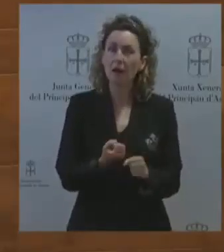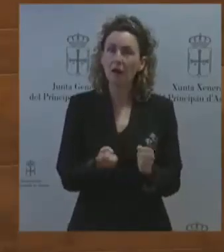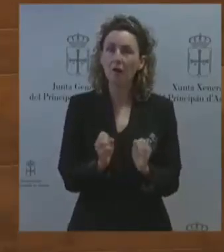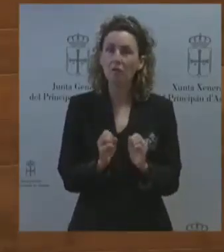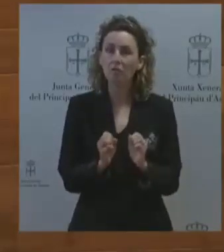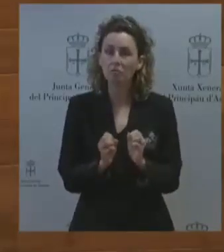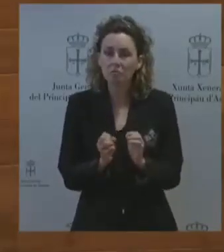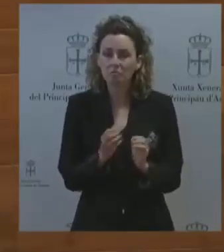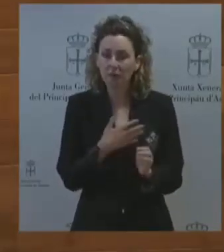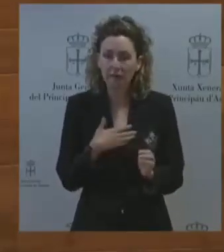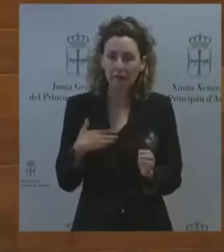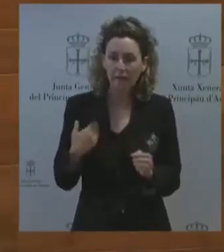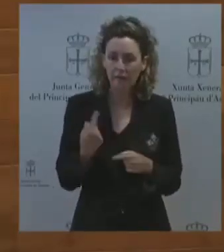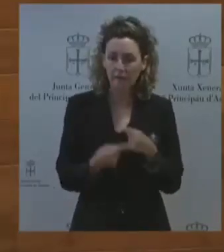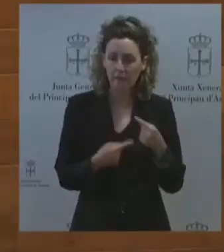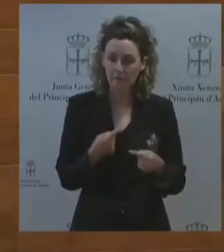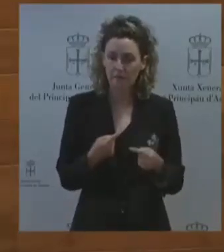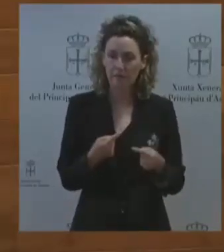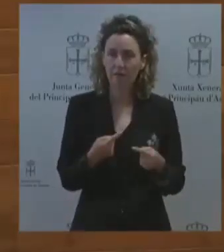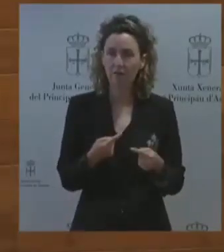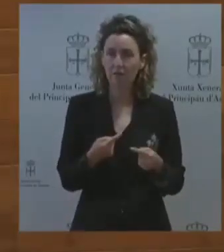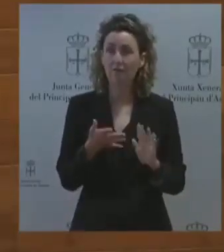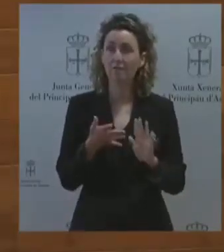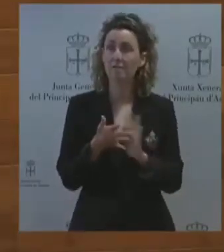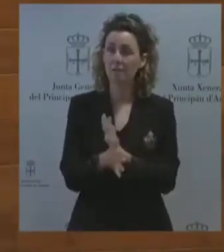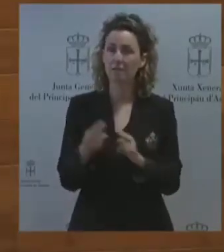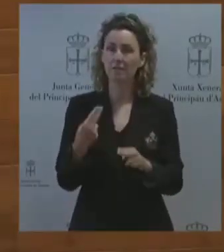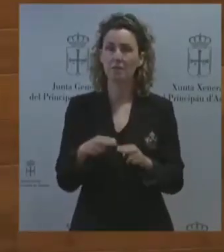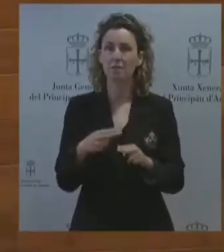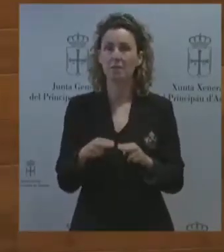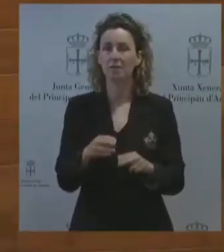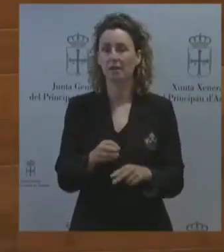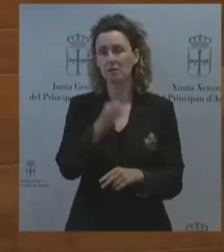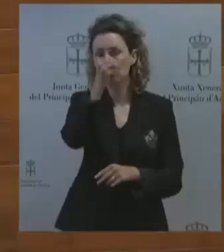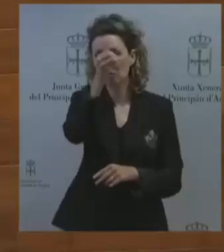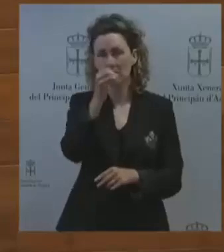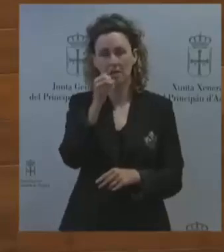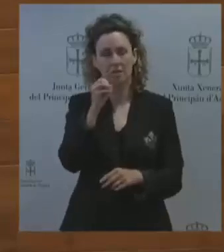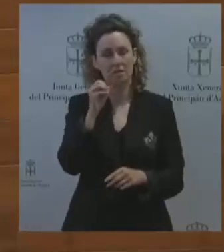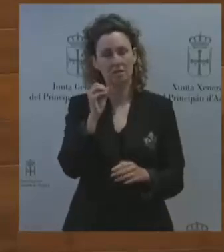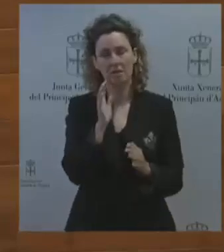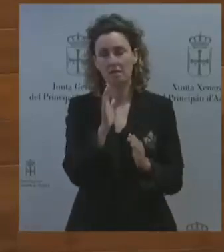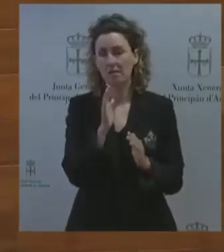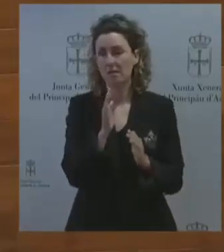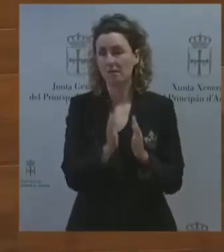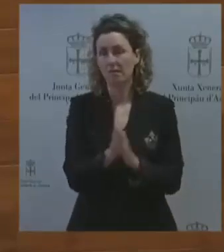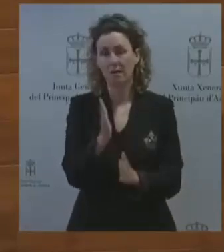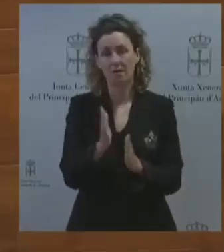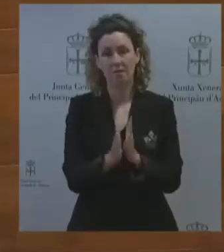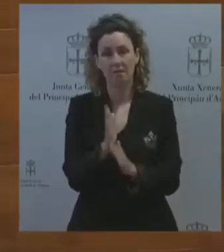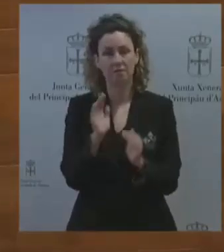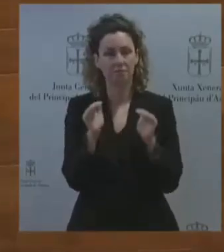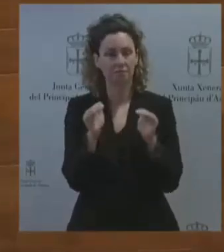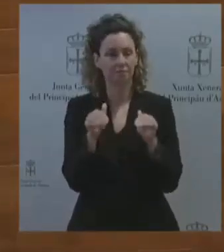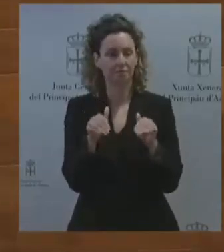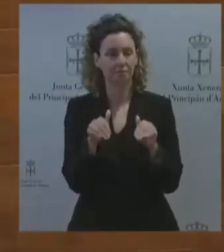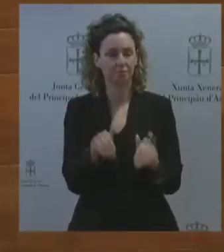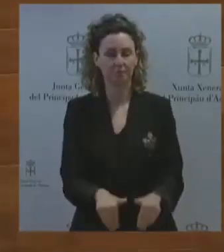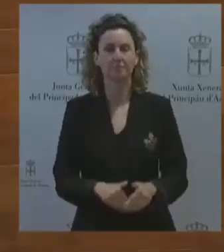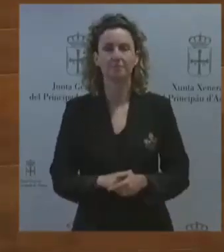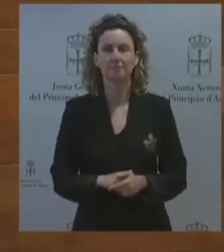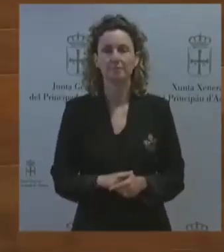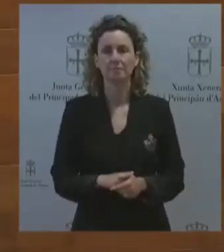que llevan las políticas socialistas que asolan el Principado desde hace ya demasiados años. Que se marchan no porque quieran